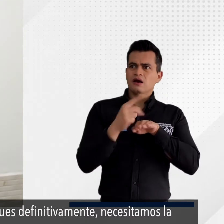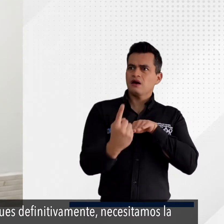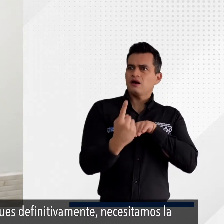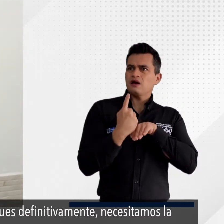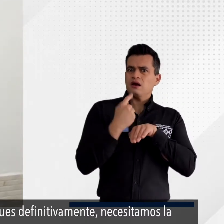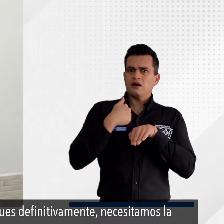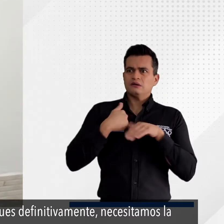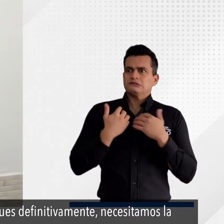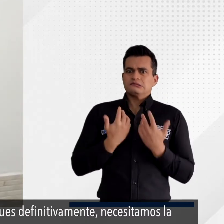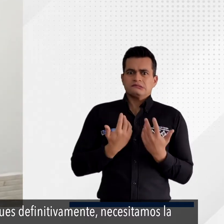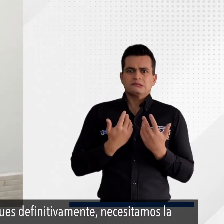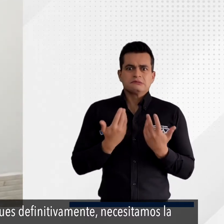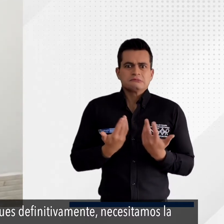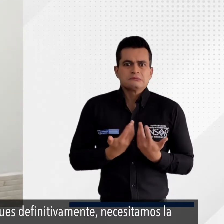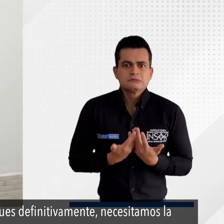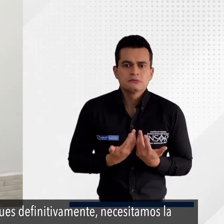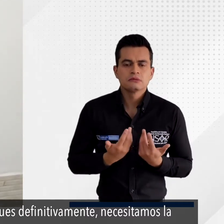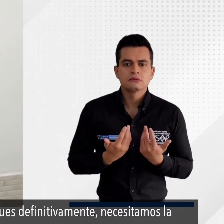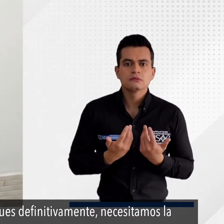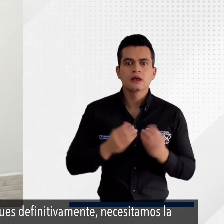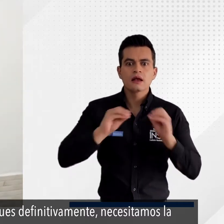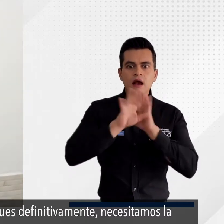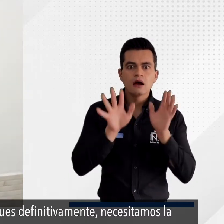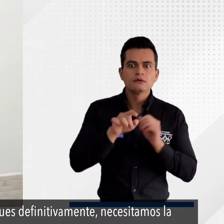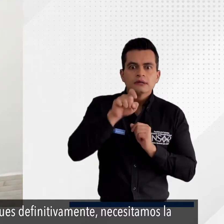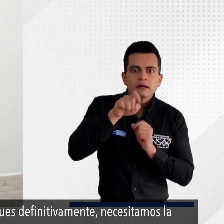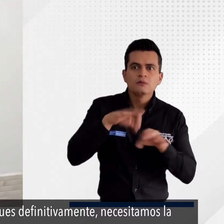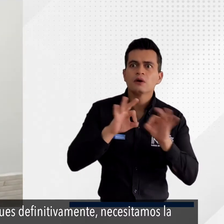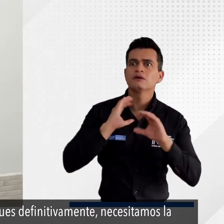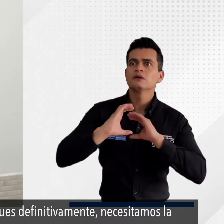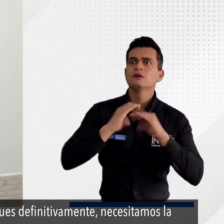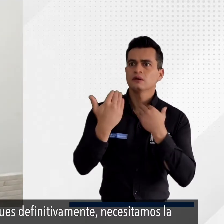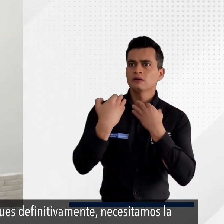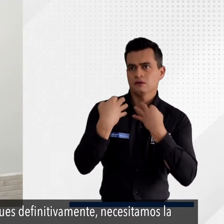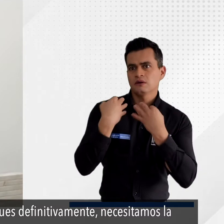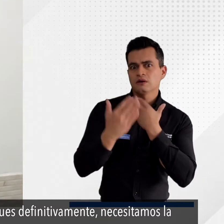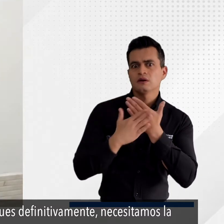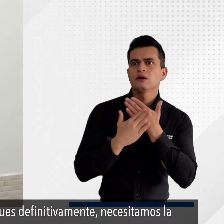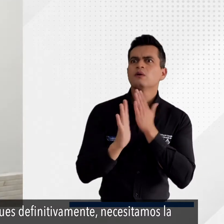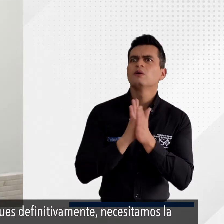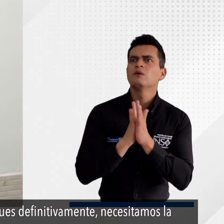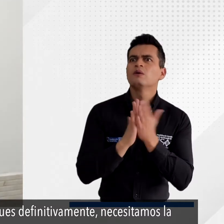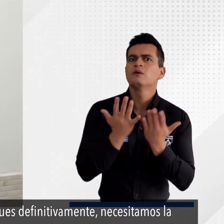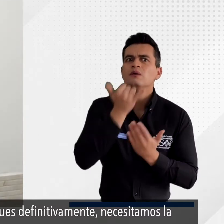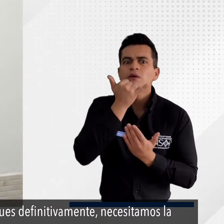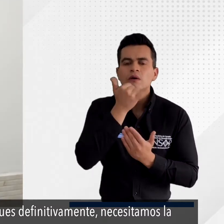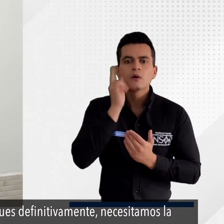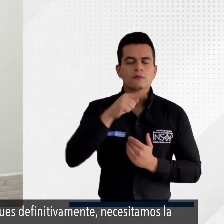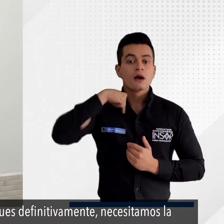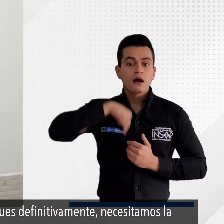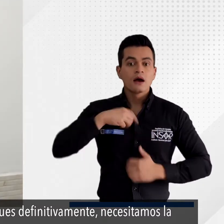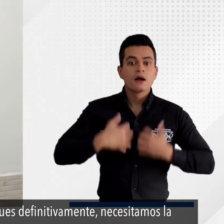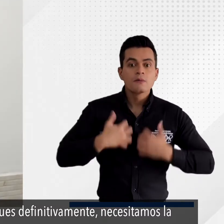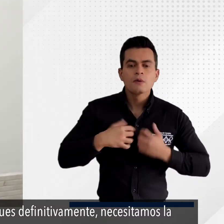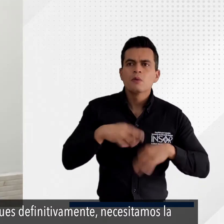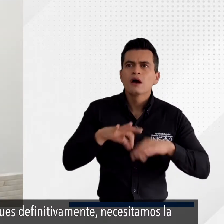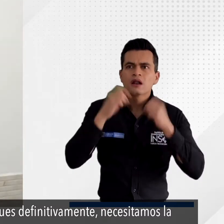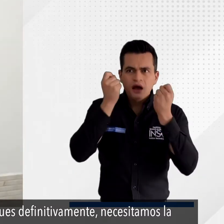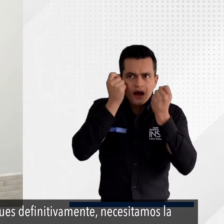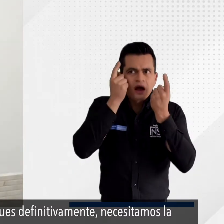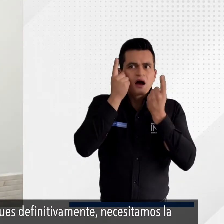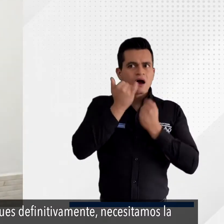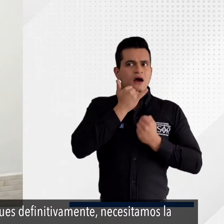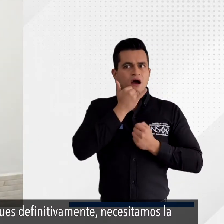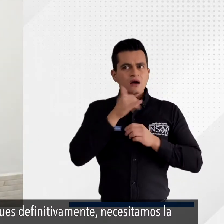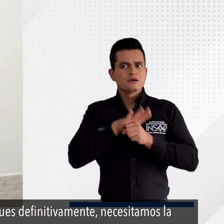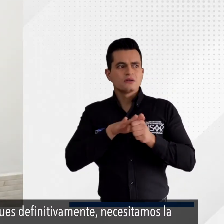y pues definitivamente necesitamos la comunicación efectiva para tener conocimiento y entender